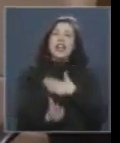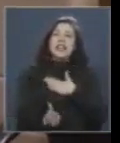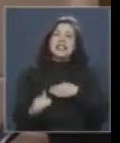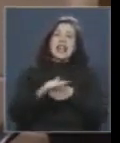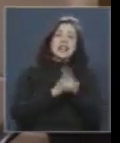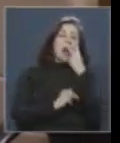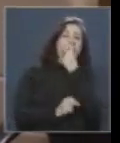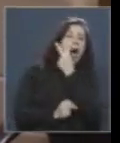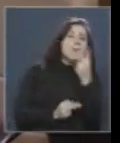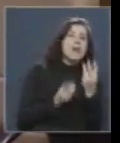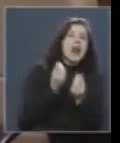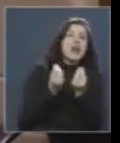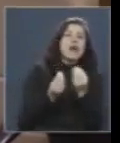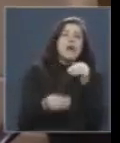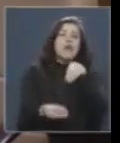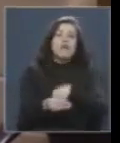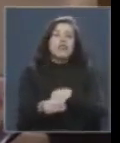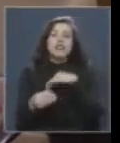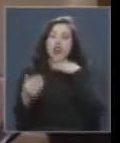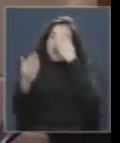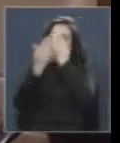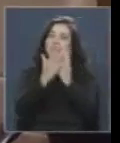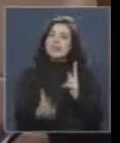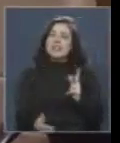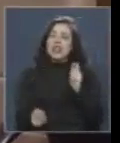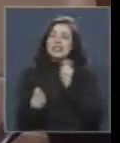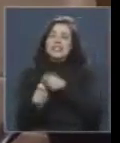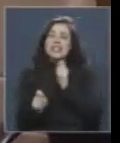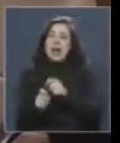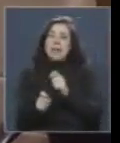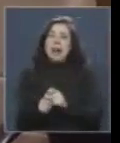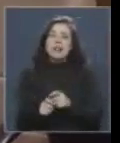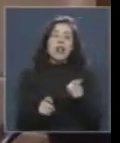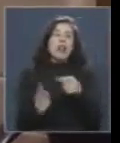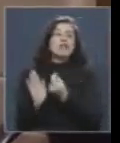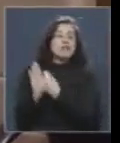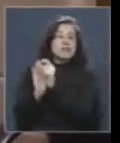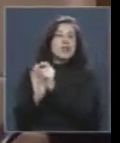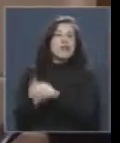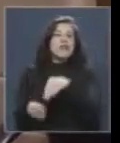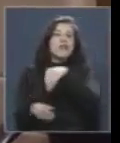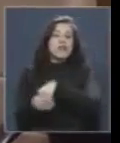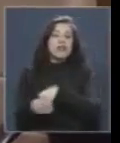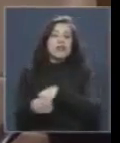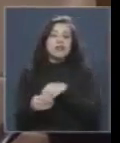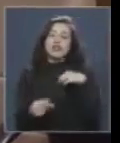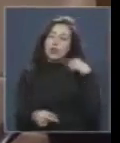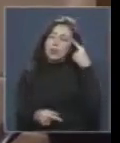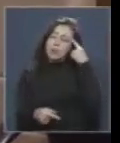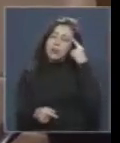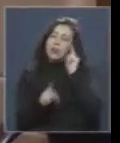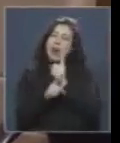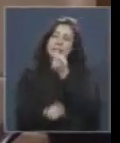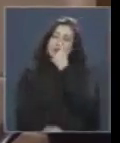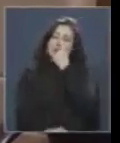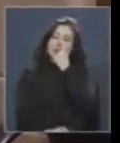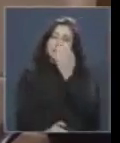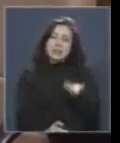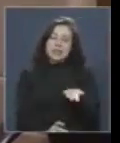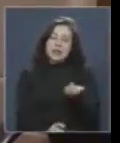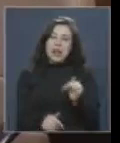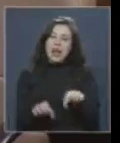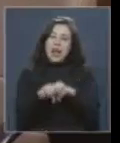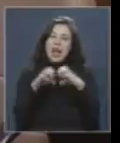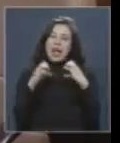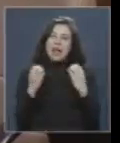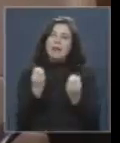entrar a ver cómo eran las votaciones. Y estuve frente al señor Zapatero, cómo validó estas votaciones. Me parece que es de un cinismo enorme en este